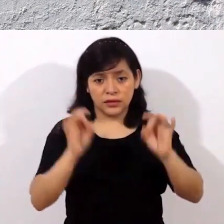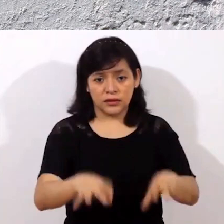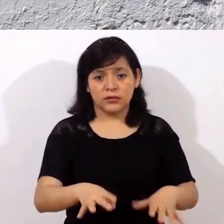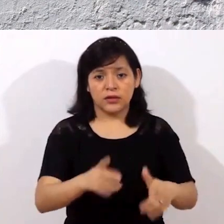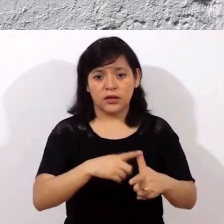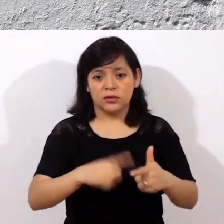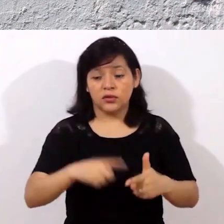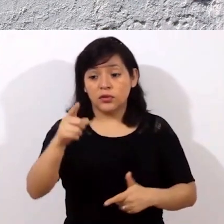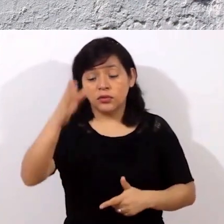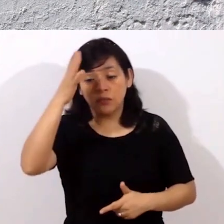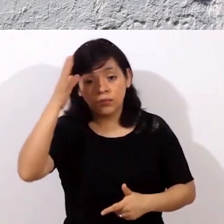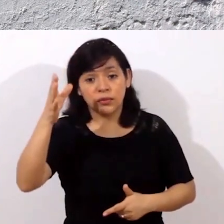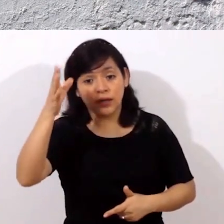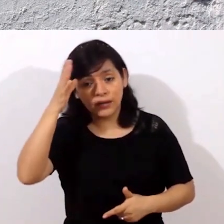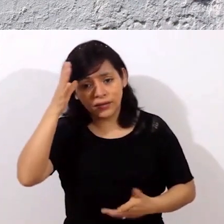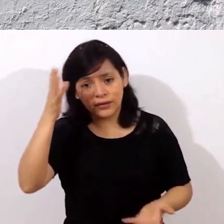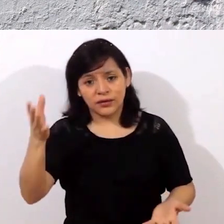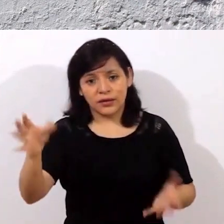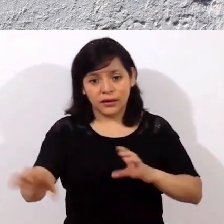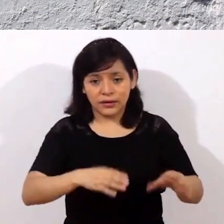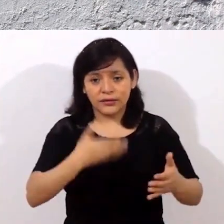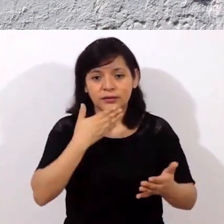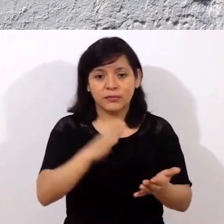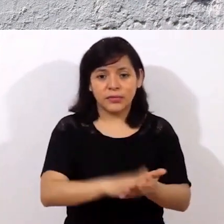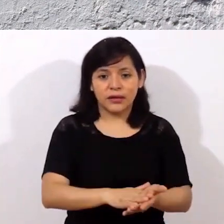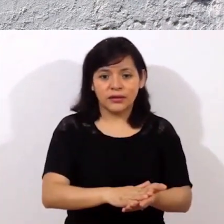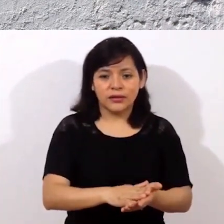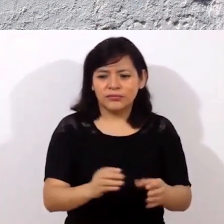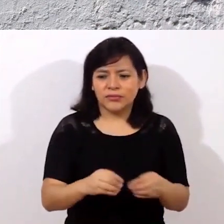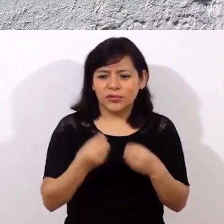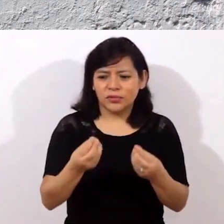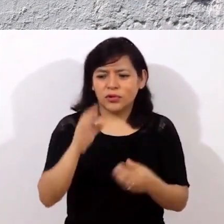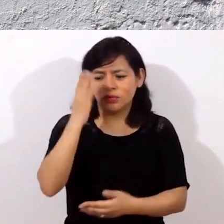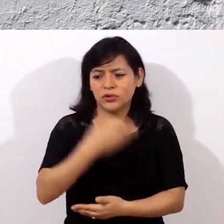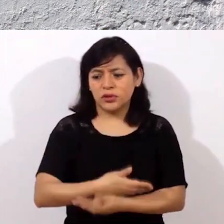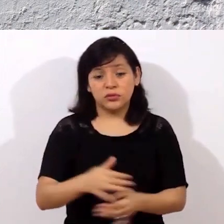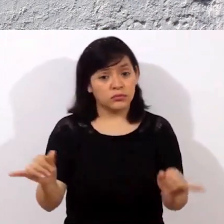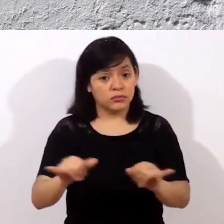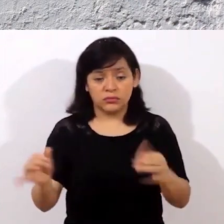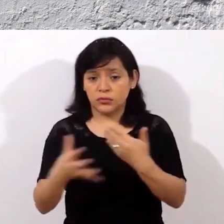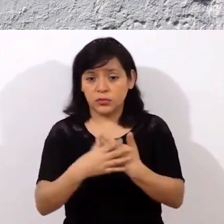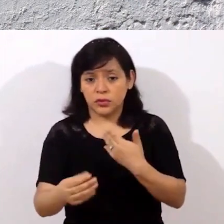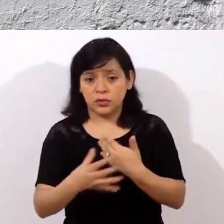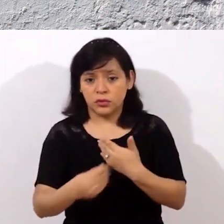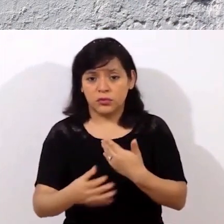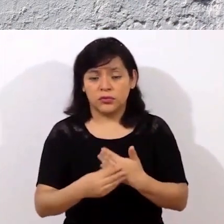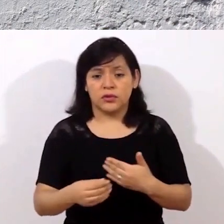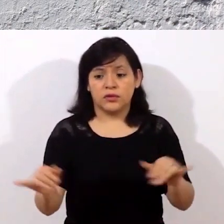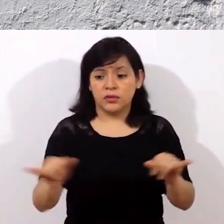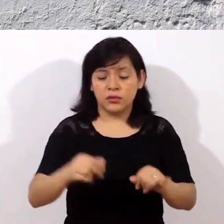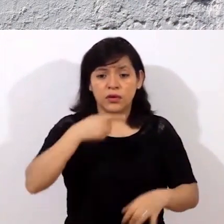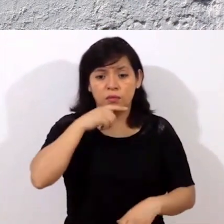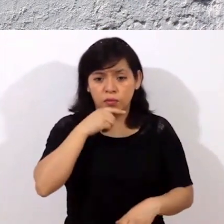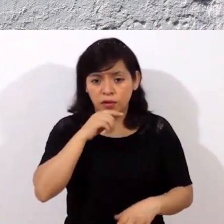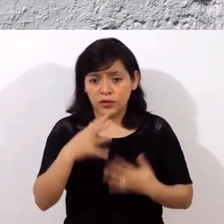así, ¿qué se espera de los hijos? ¿Qué se espera de una esposa? Cuando los líderes familiares tienen